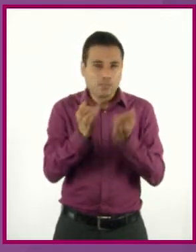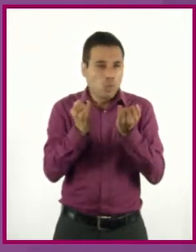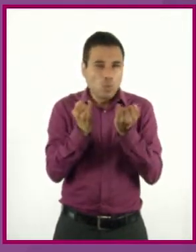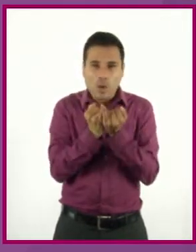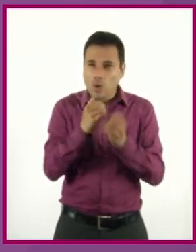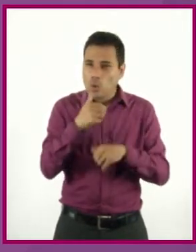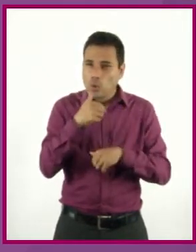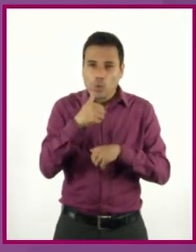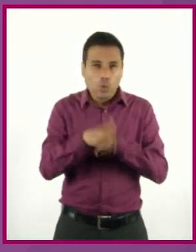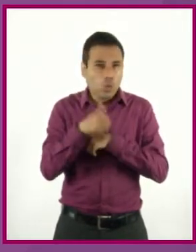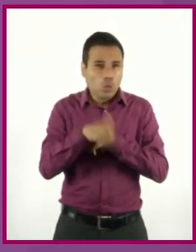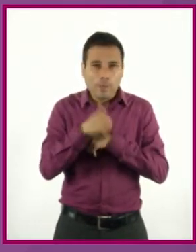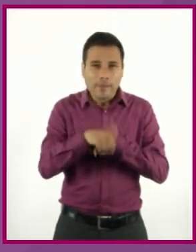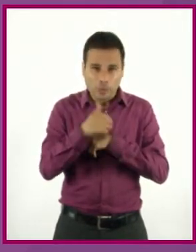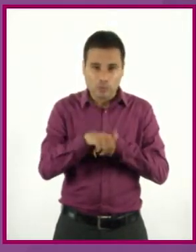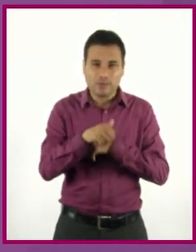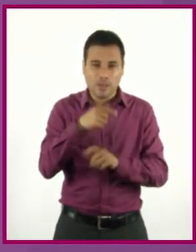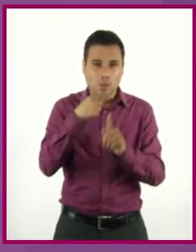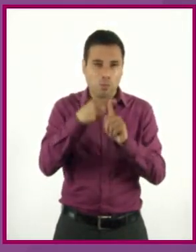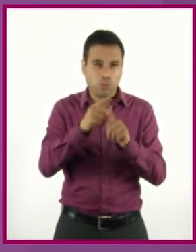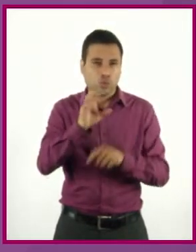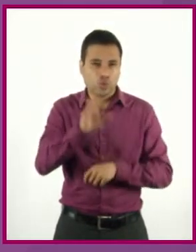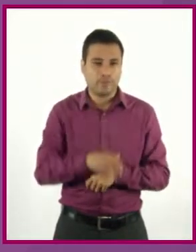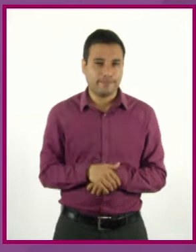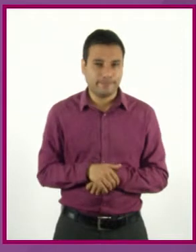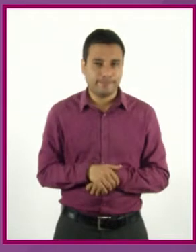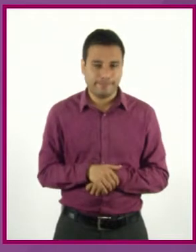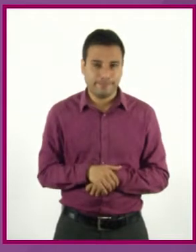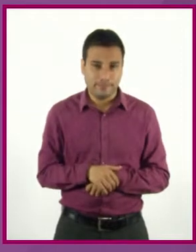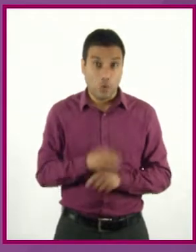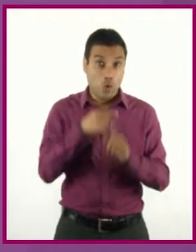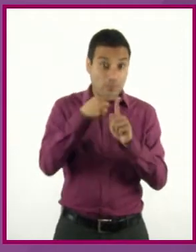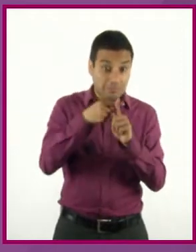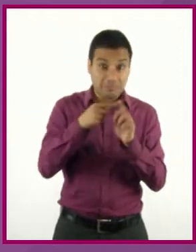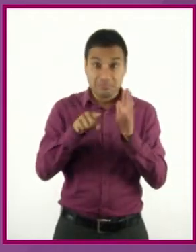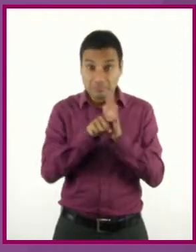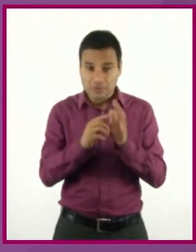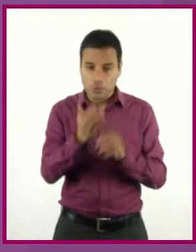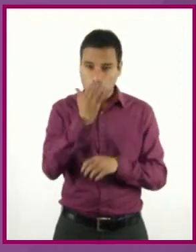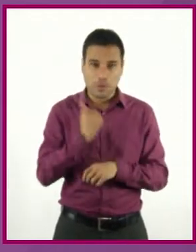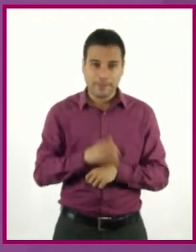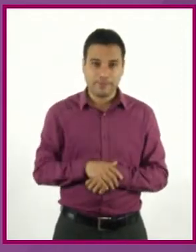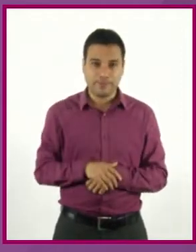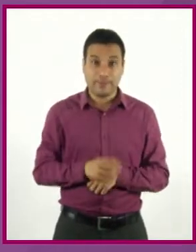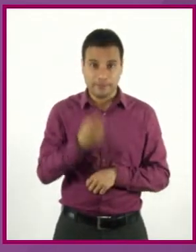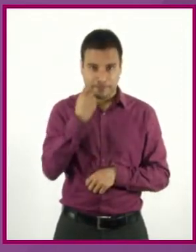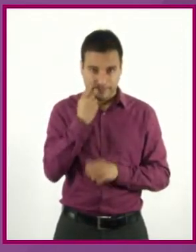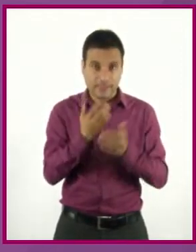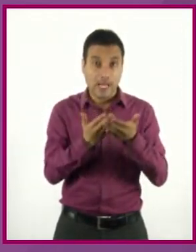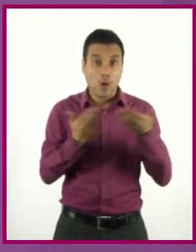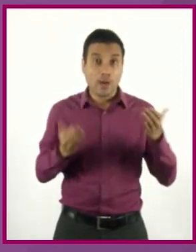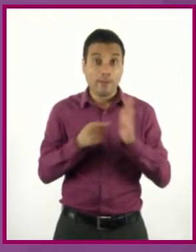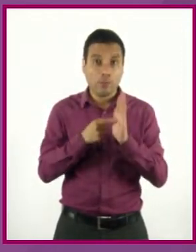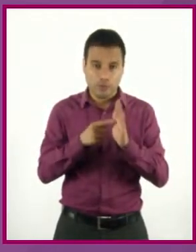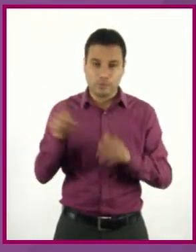neutro. De ahí su nombre. La representación del átomo a la que hemos llegado es esta.